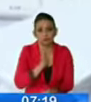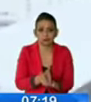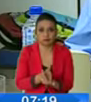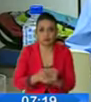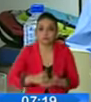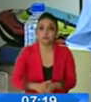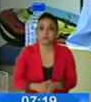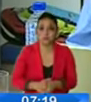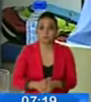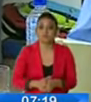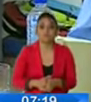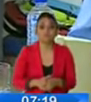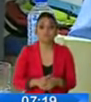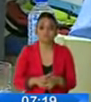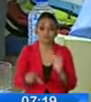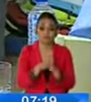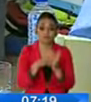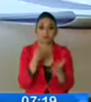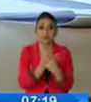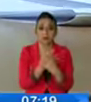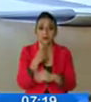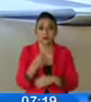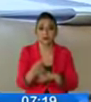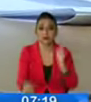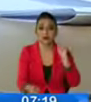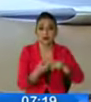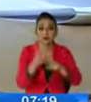caso, la pena que contempla el COIP establece hasta